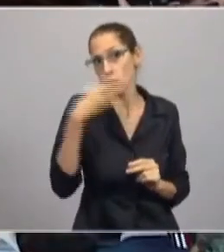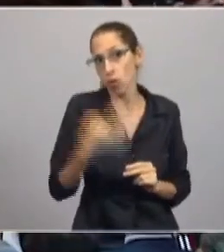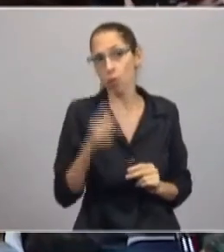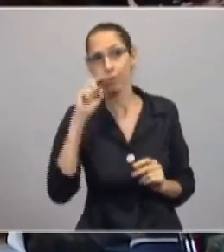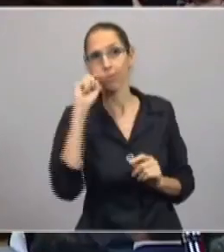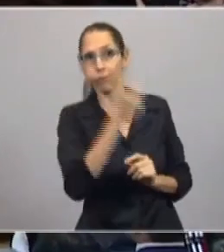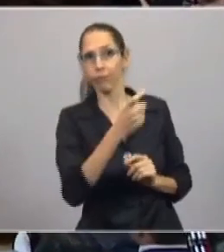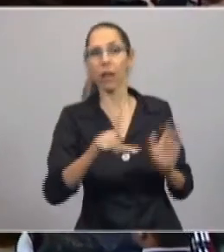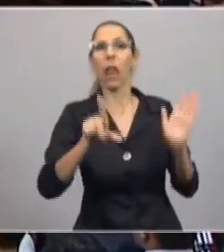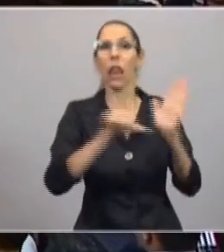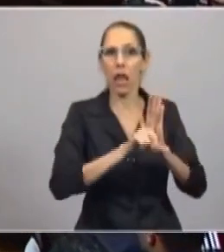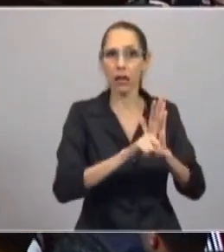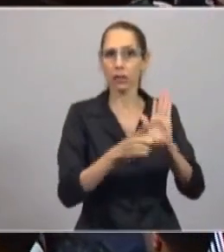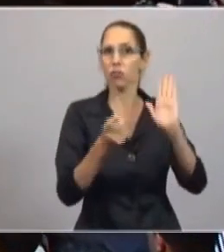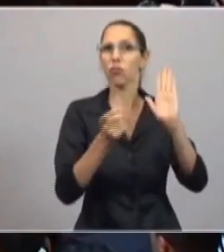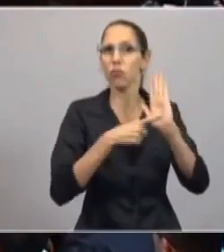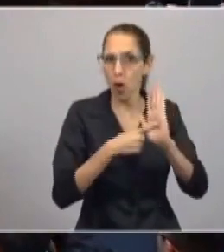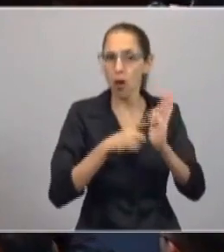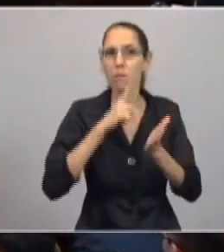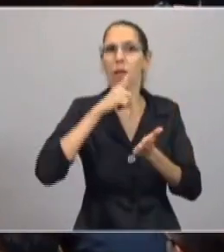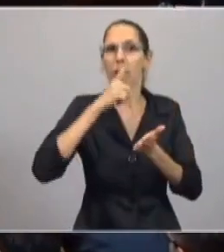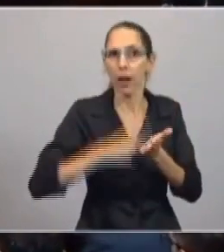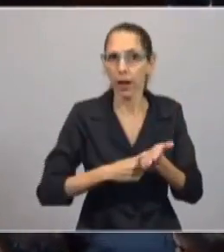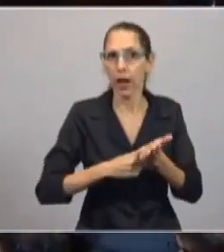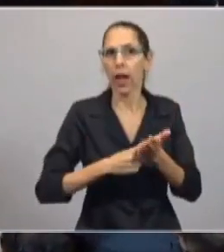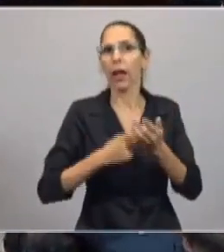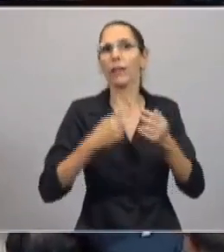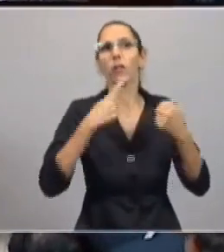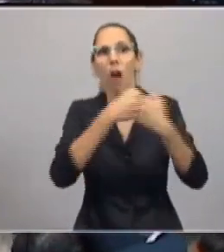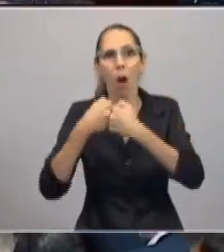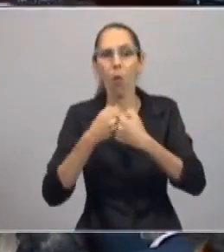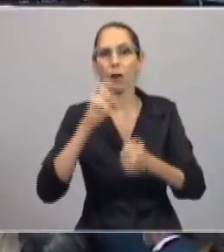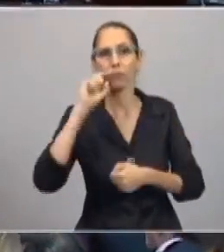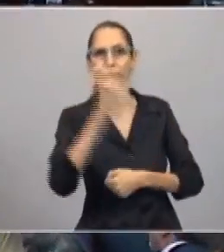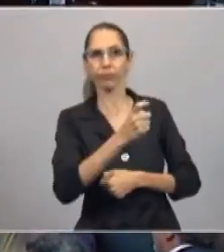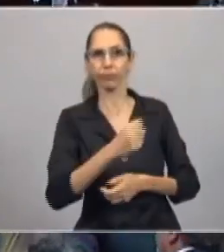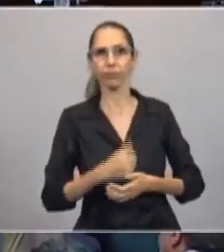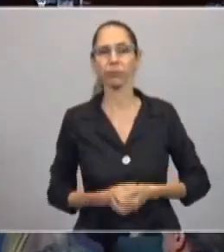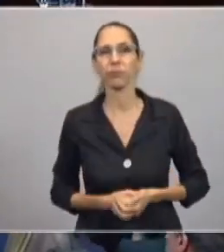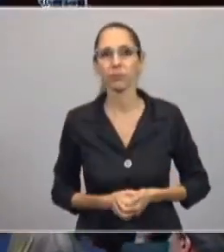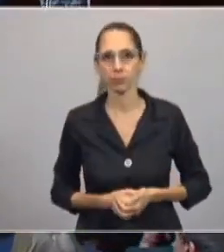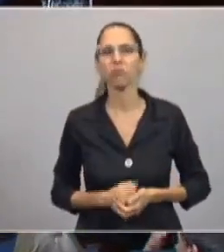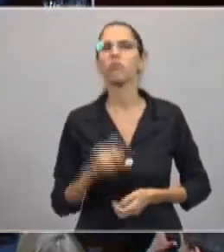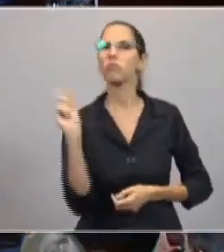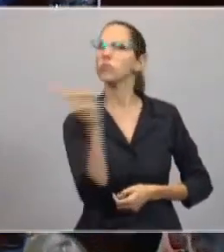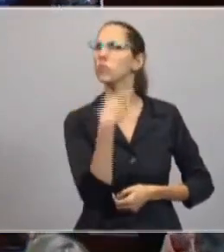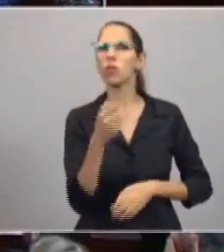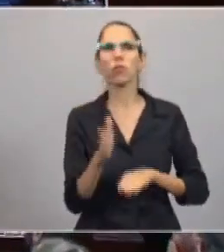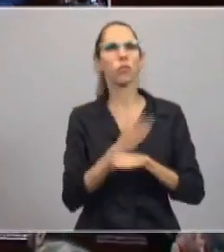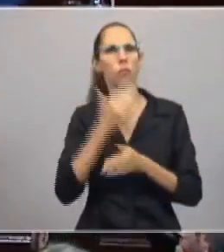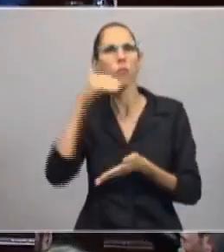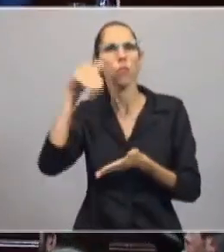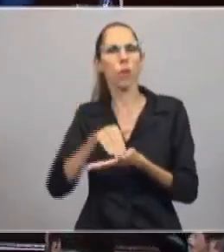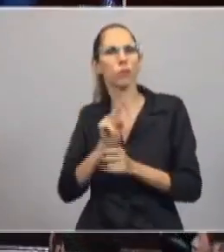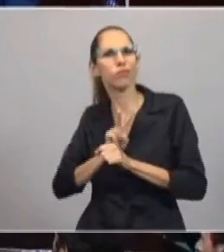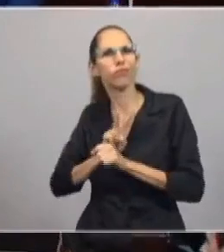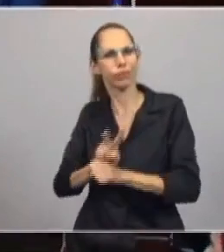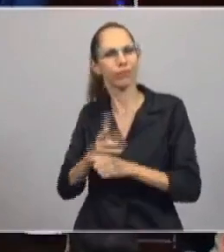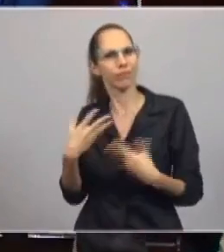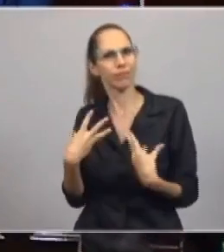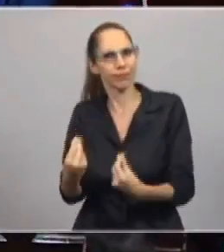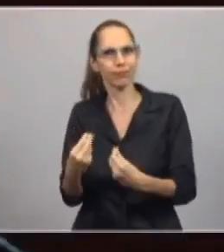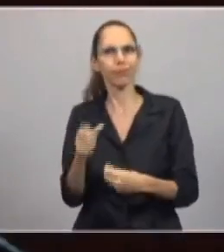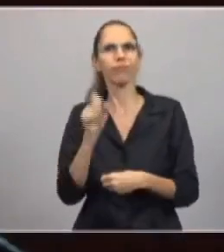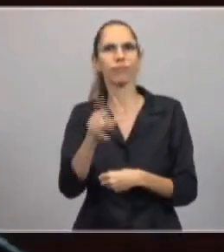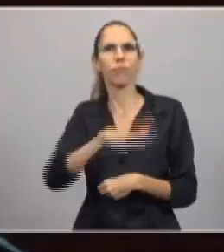normas, leyes, decretos y con acuerdos. Prometimos defender a la provincia de Buenos Aires. Por